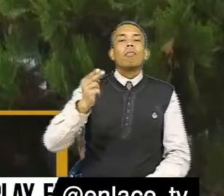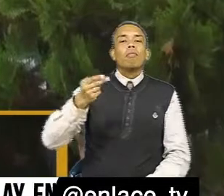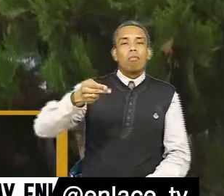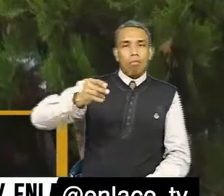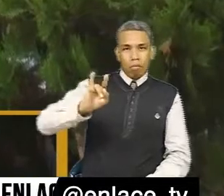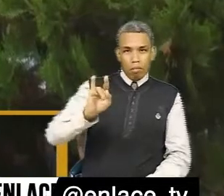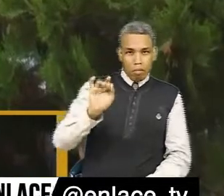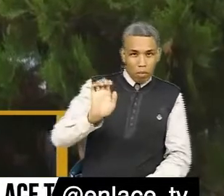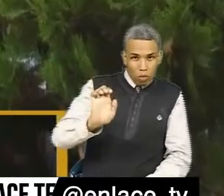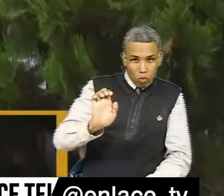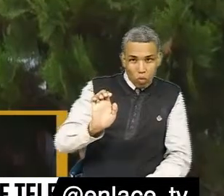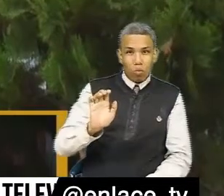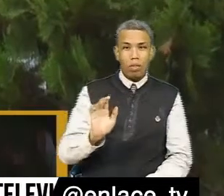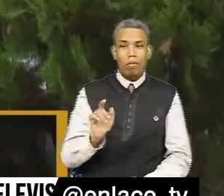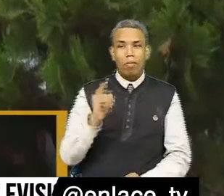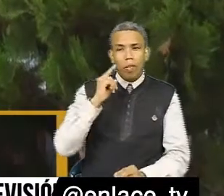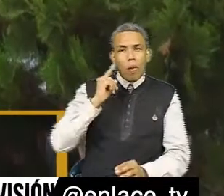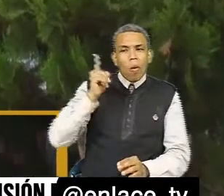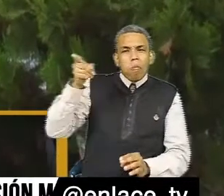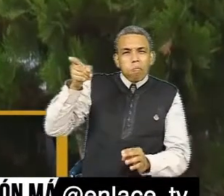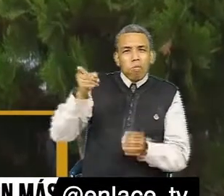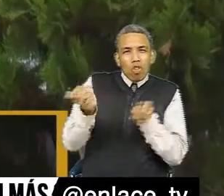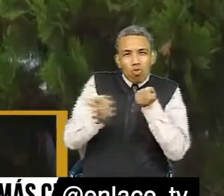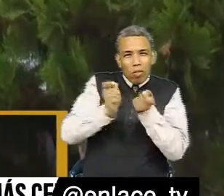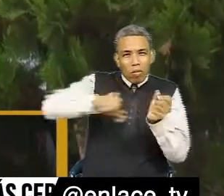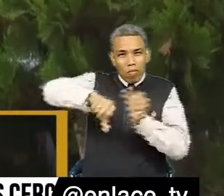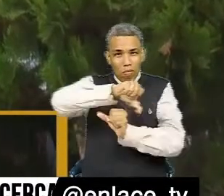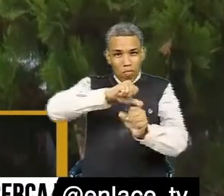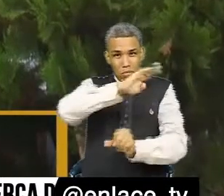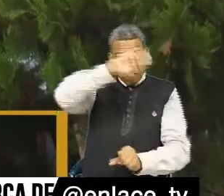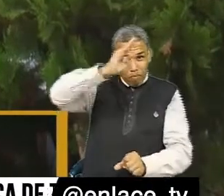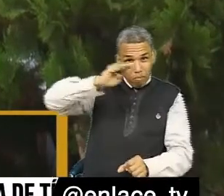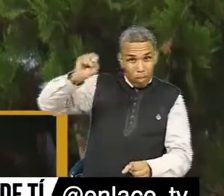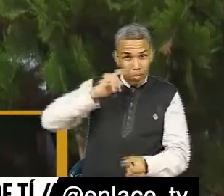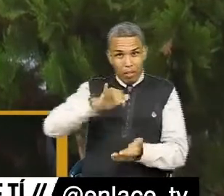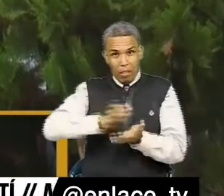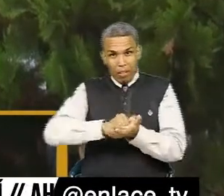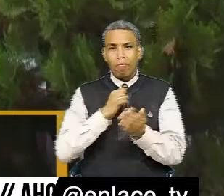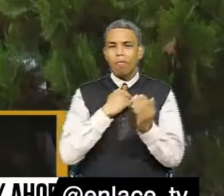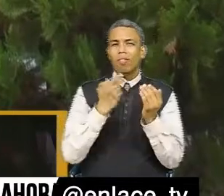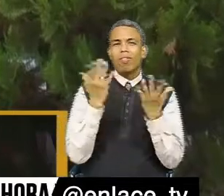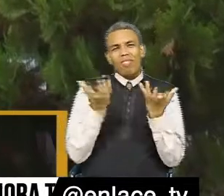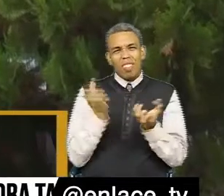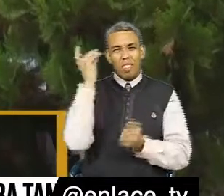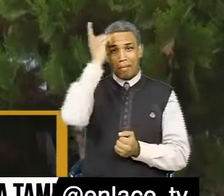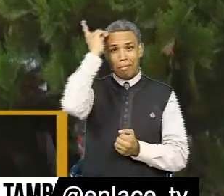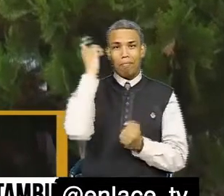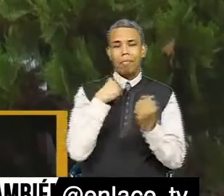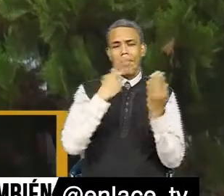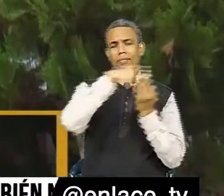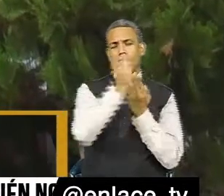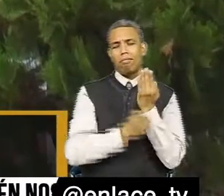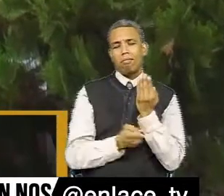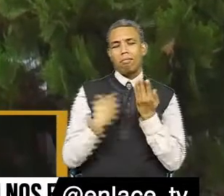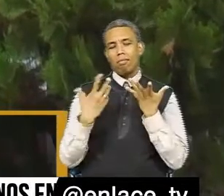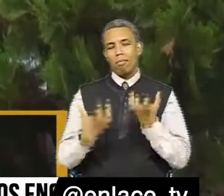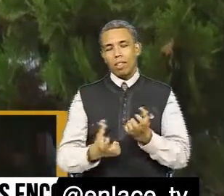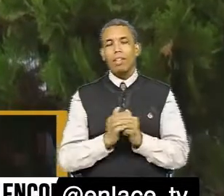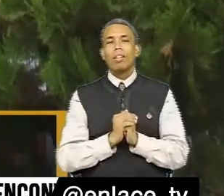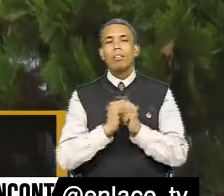una rueda de prensa en relación con el proyecto de ley que se ha presentado ante el congreso de la república por parte de los senadores